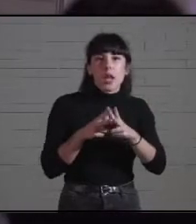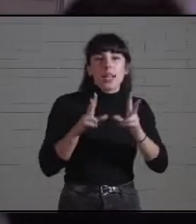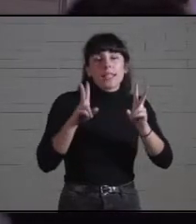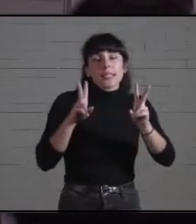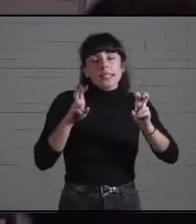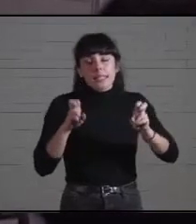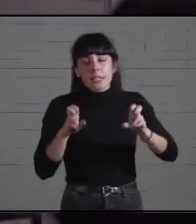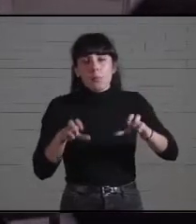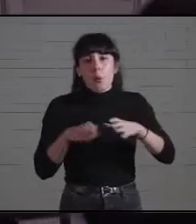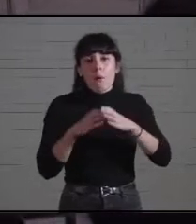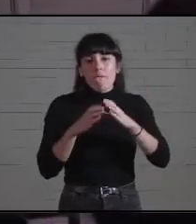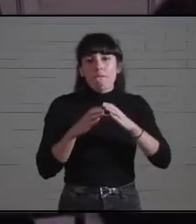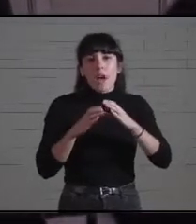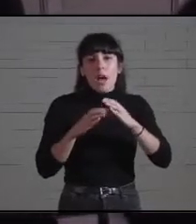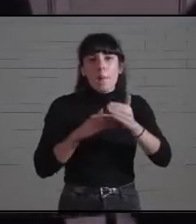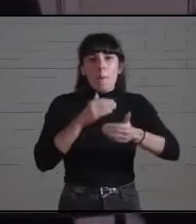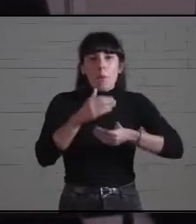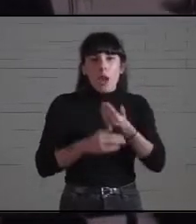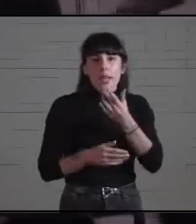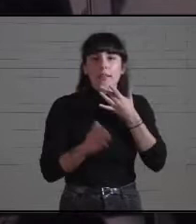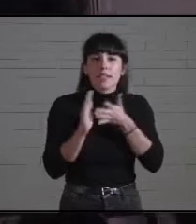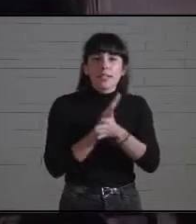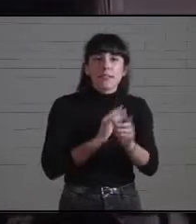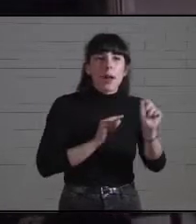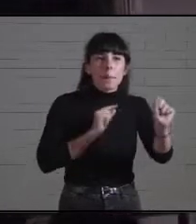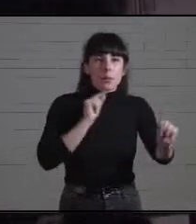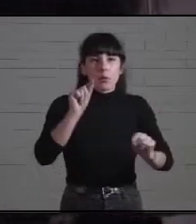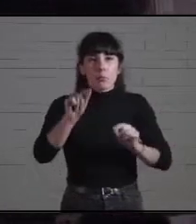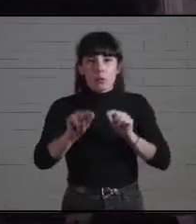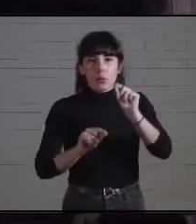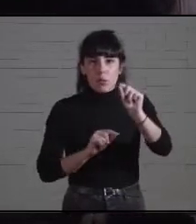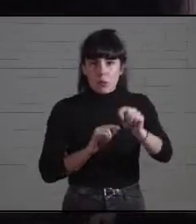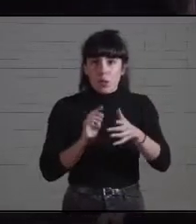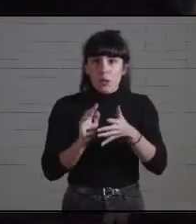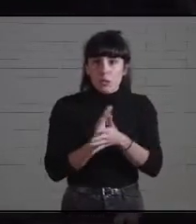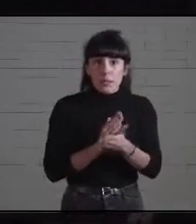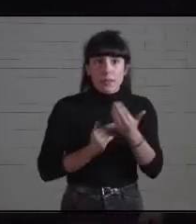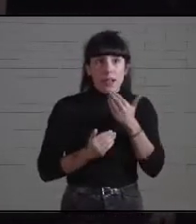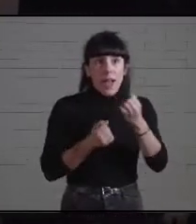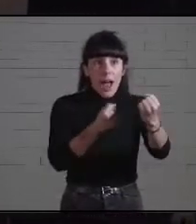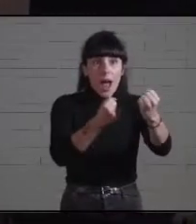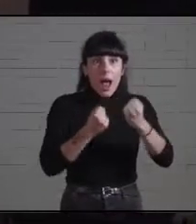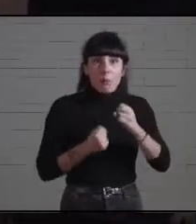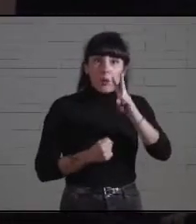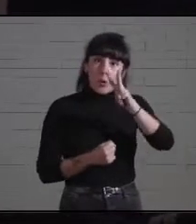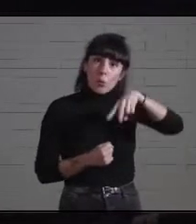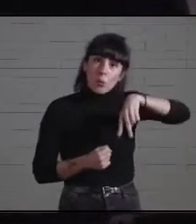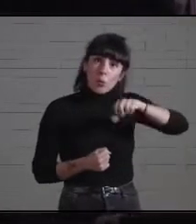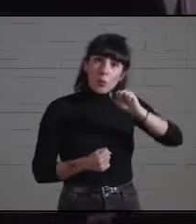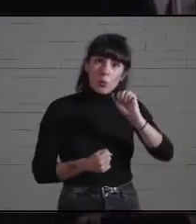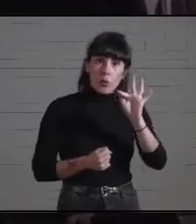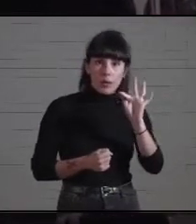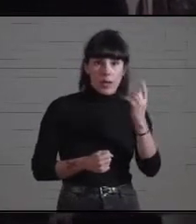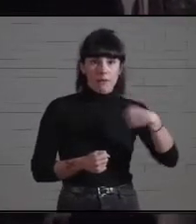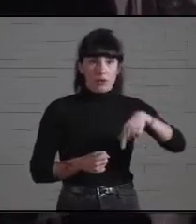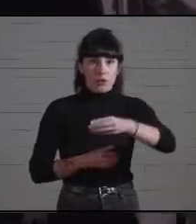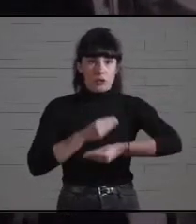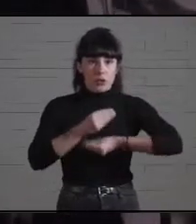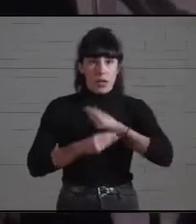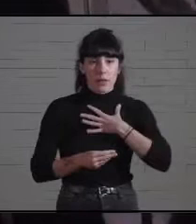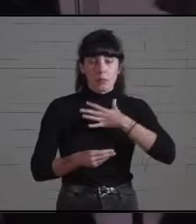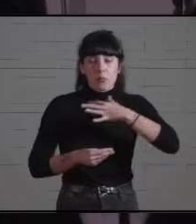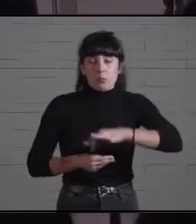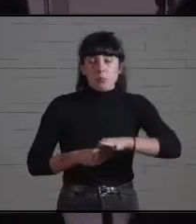encuestas representativas son costosas. Gracias al apoyo de UNAF hemos podido encargar una encuesta